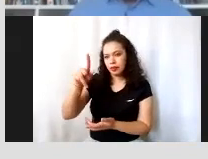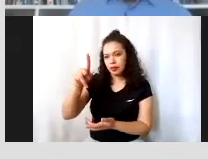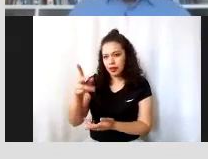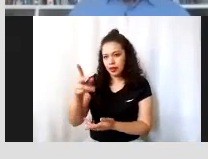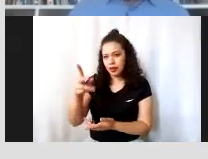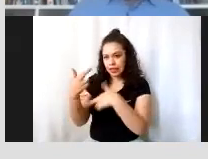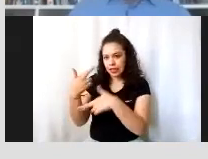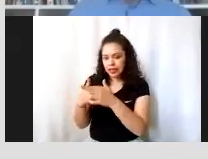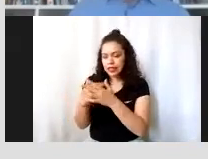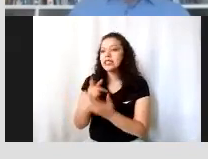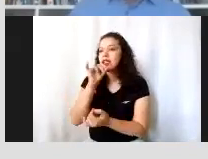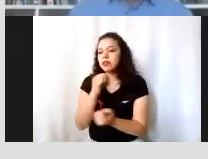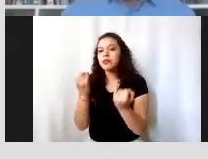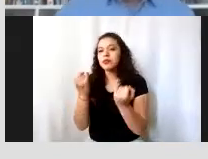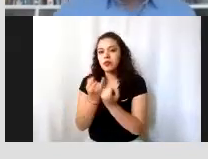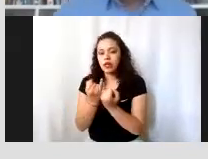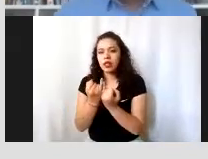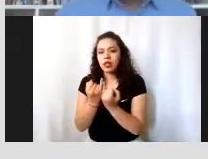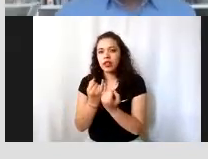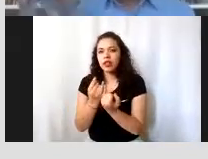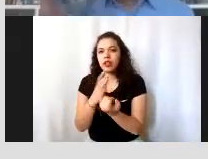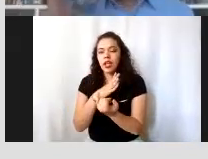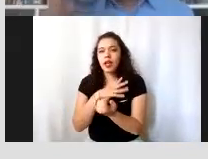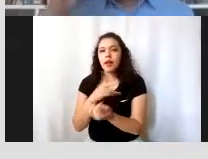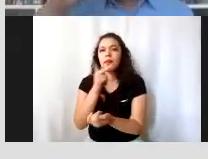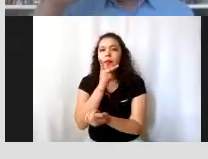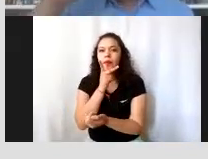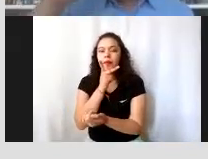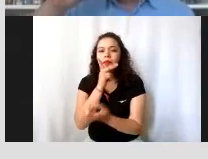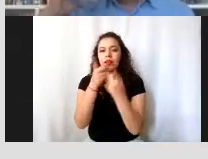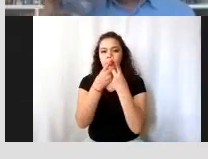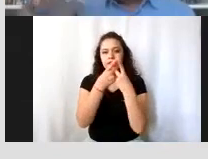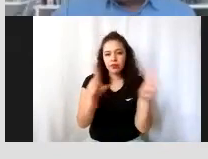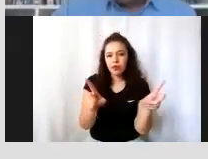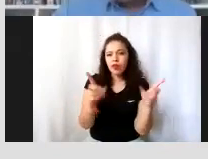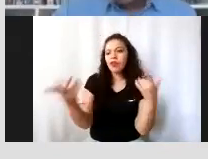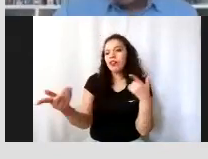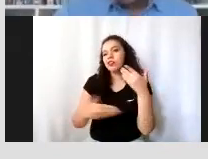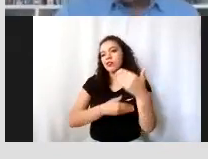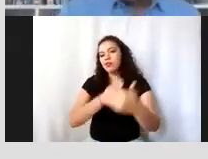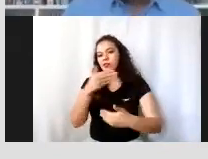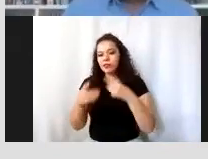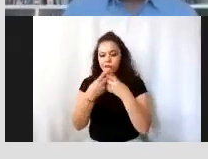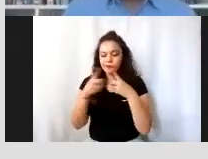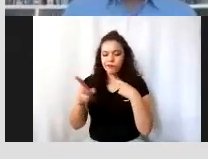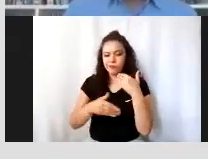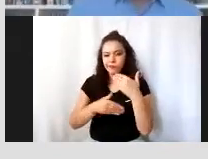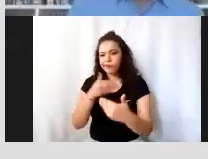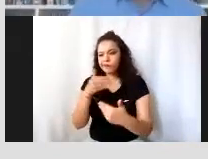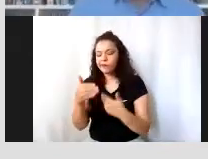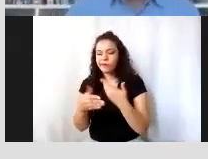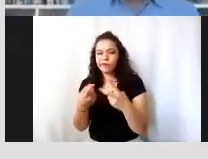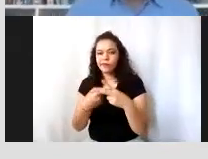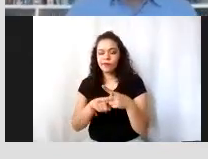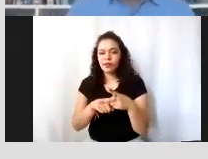Y sí tenemos casos de papás que se divorcian y que empiezan con procesos de divorcio y de